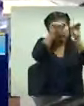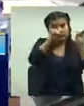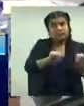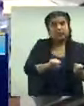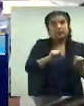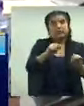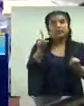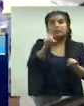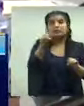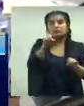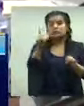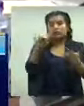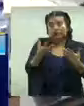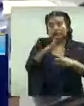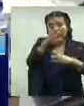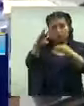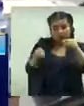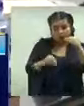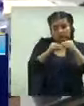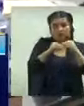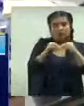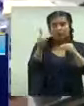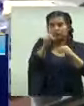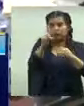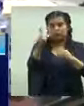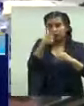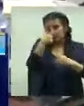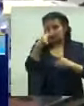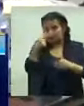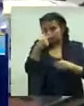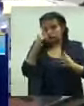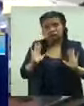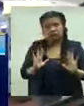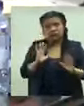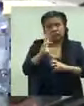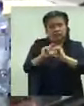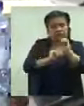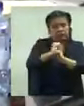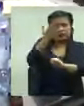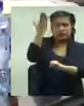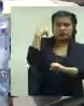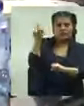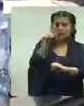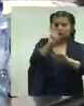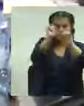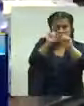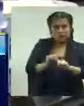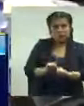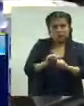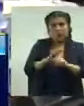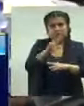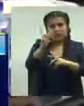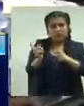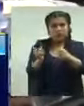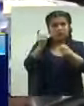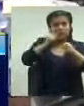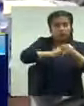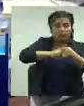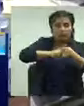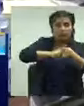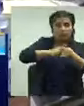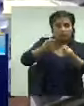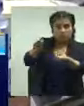compromisos que no tienen que honrarse, digamos, o sea, eso es ilegal. Desde hace años que no se puede comprometer y recibir sin